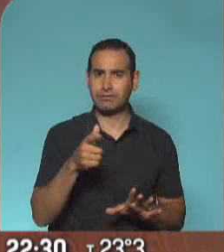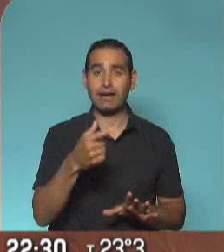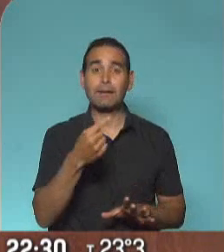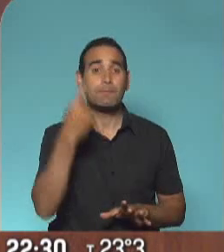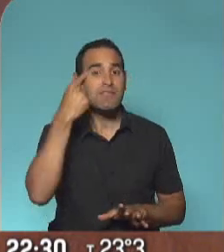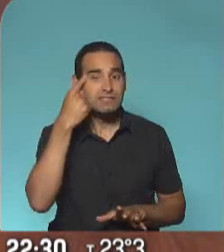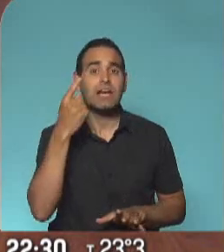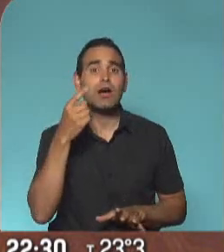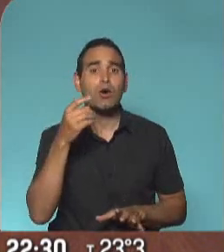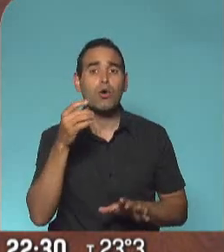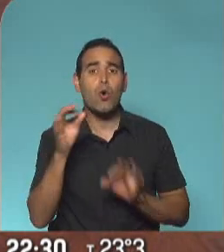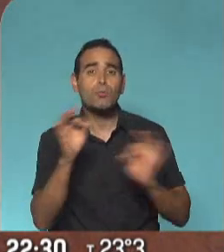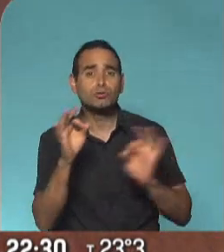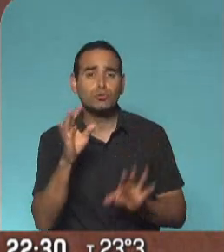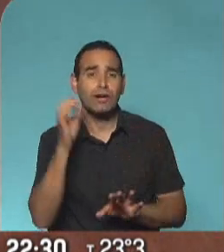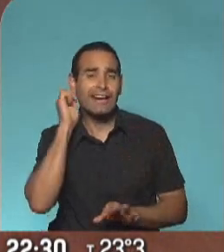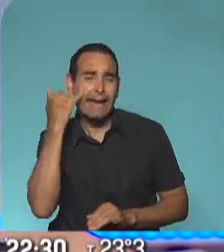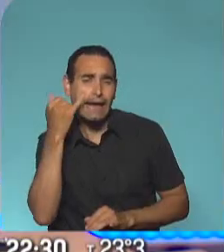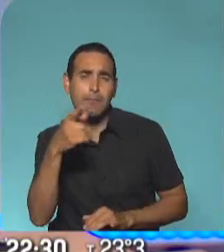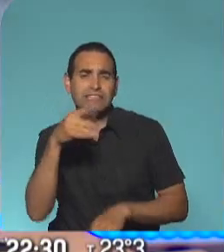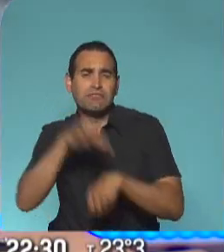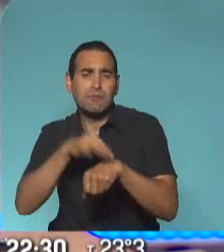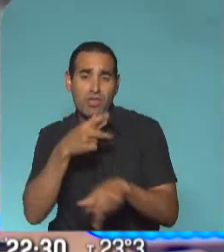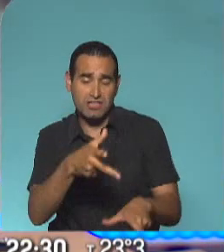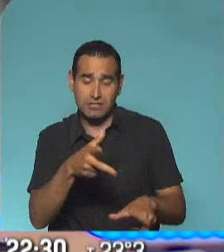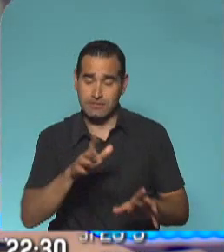una enfermedad, por ejemplo. Bueno, es uno de